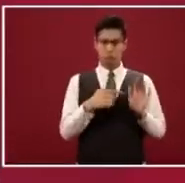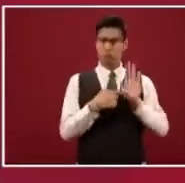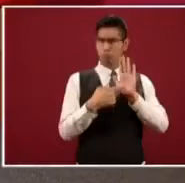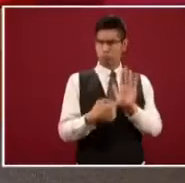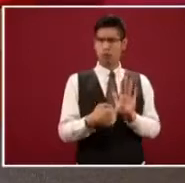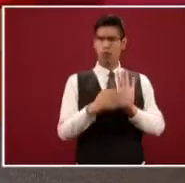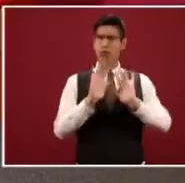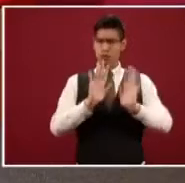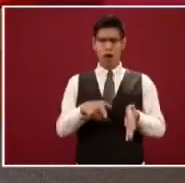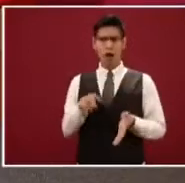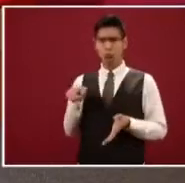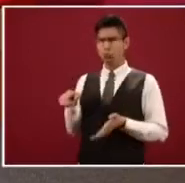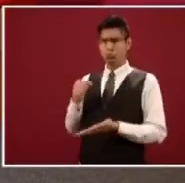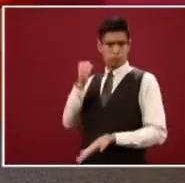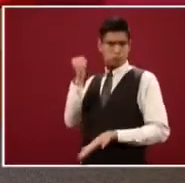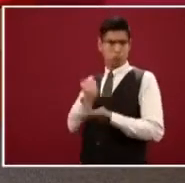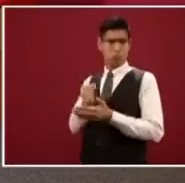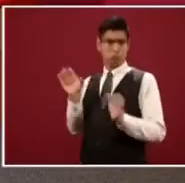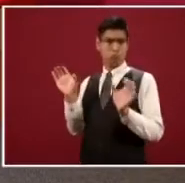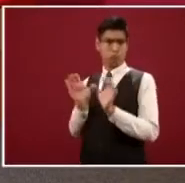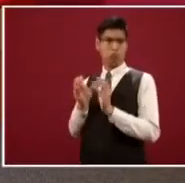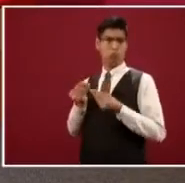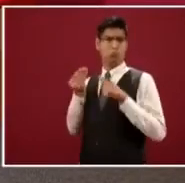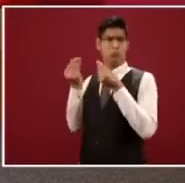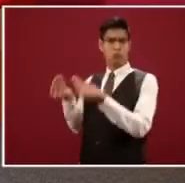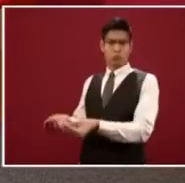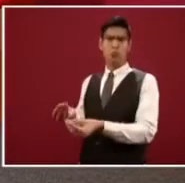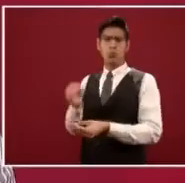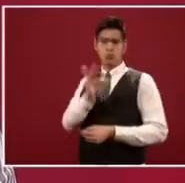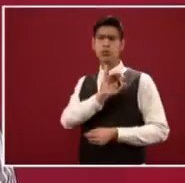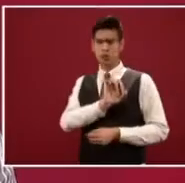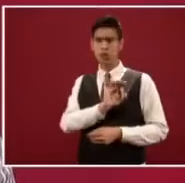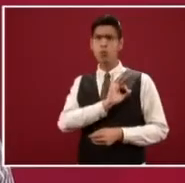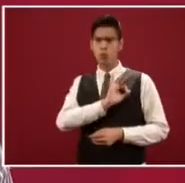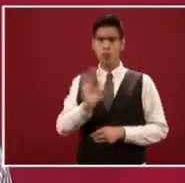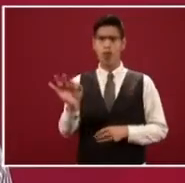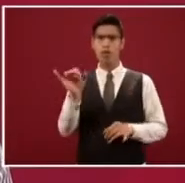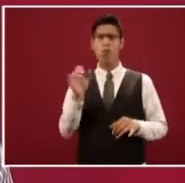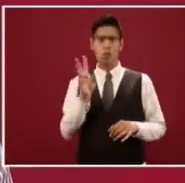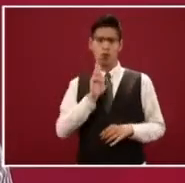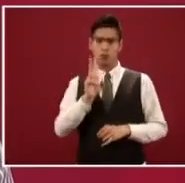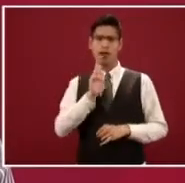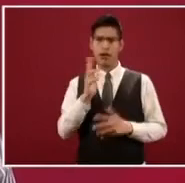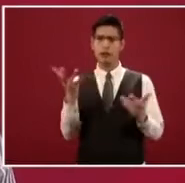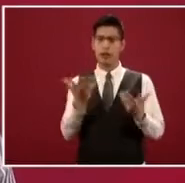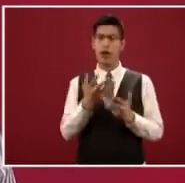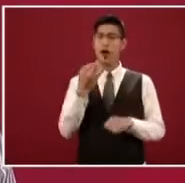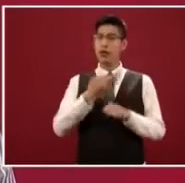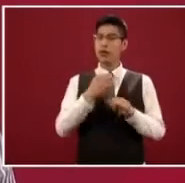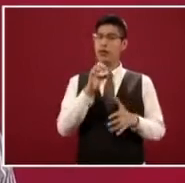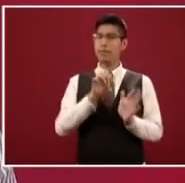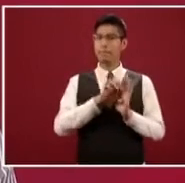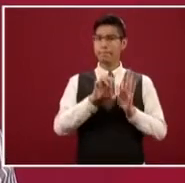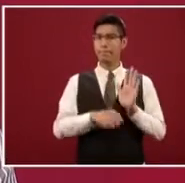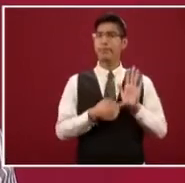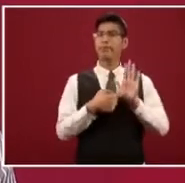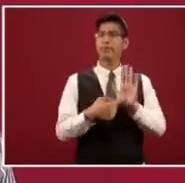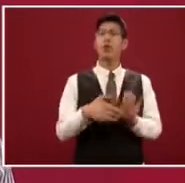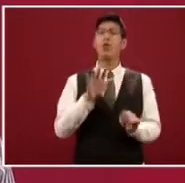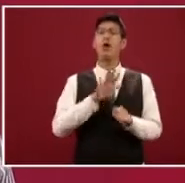les acredita y proceden a realizar las pruebas. Y en este ejemplo que estoy diciendo, quiero